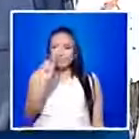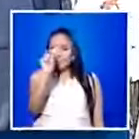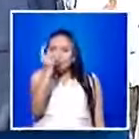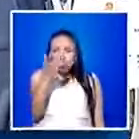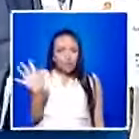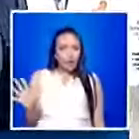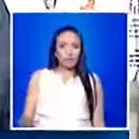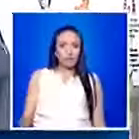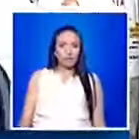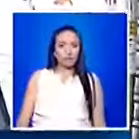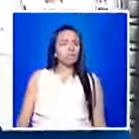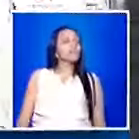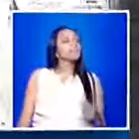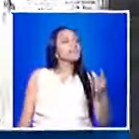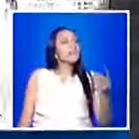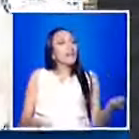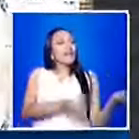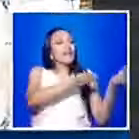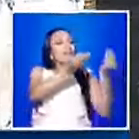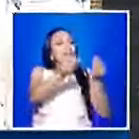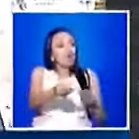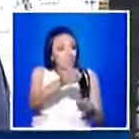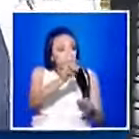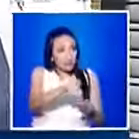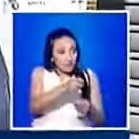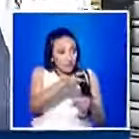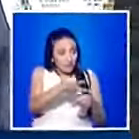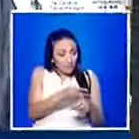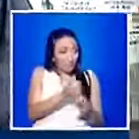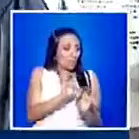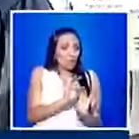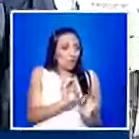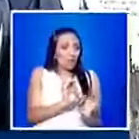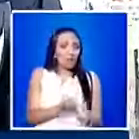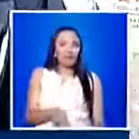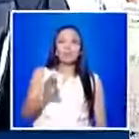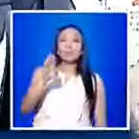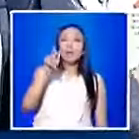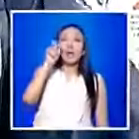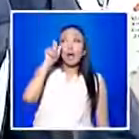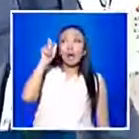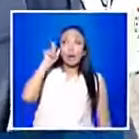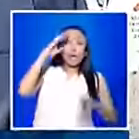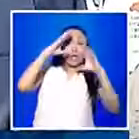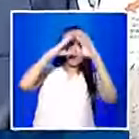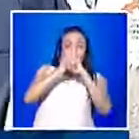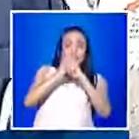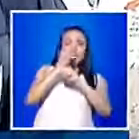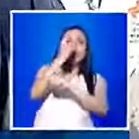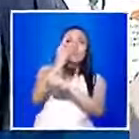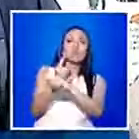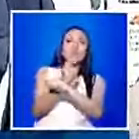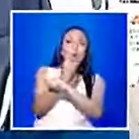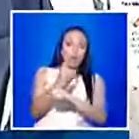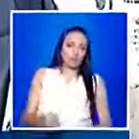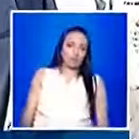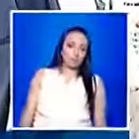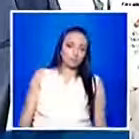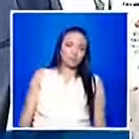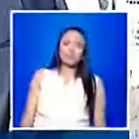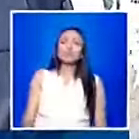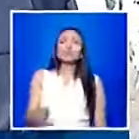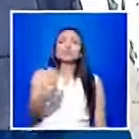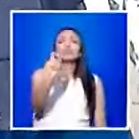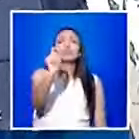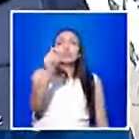cuando les dan agua, a qué hora y cuánto llega de agua? Ahora, anoche llegó una hora. Pero un poquitico